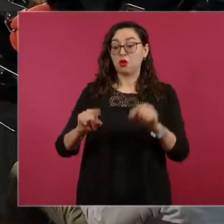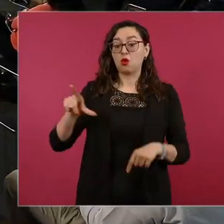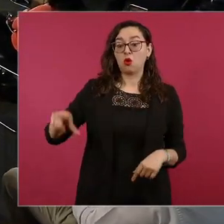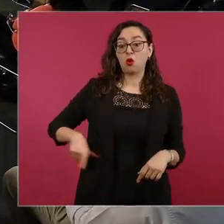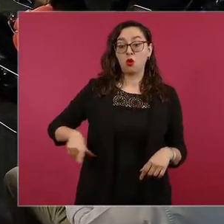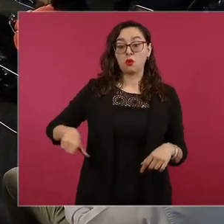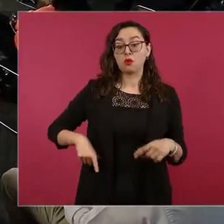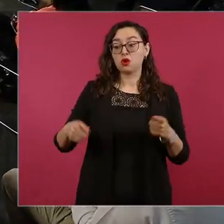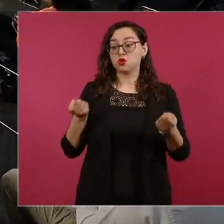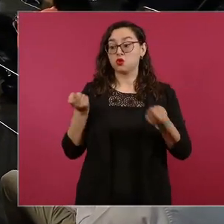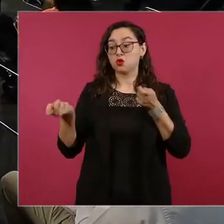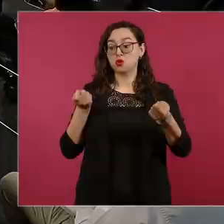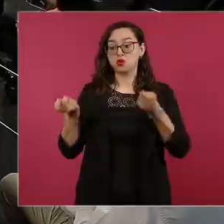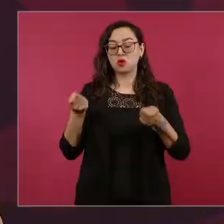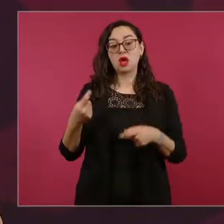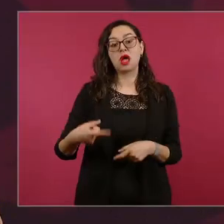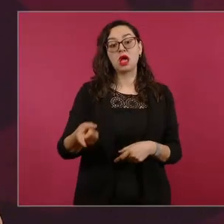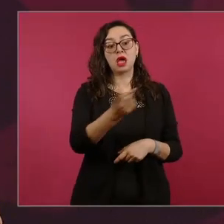No,